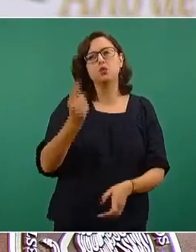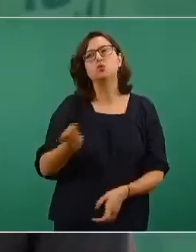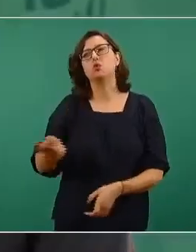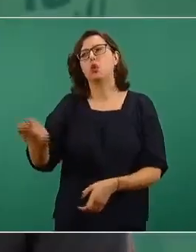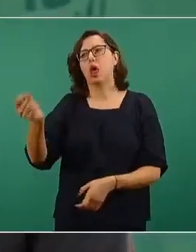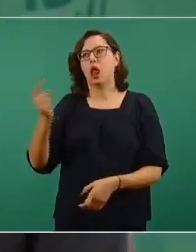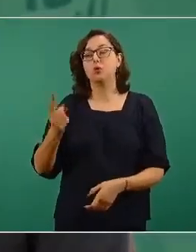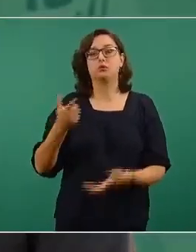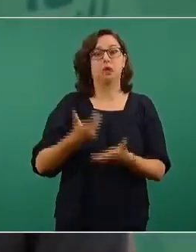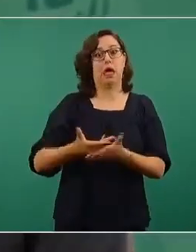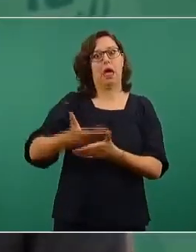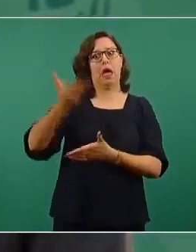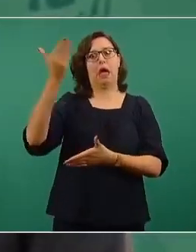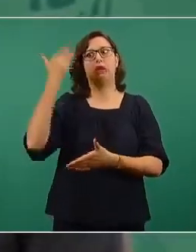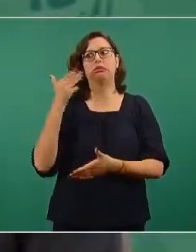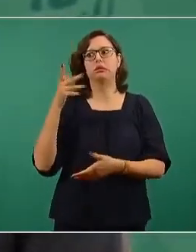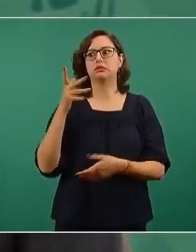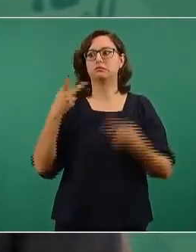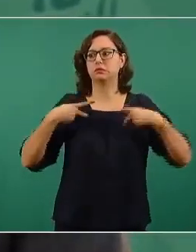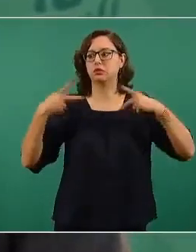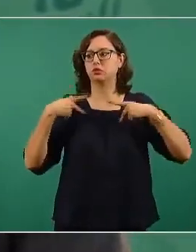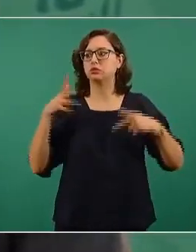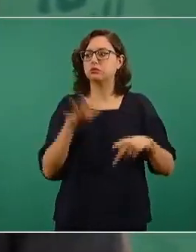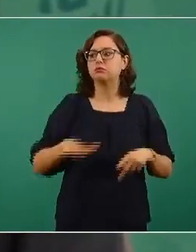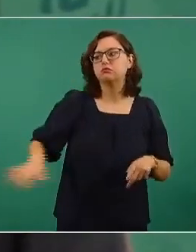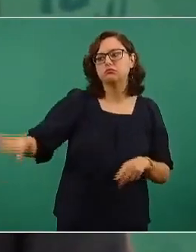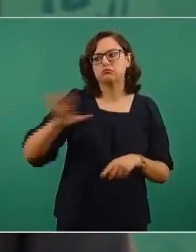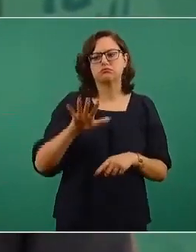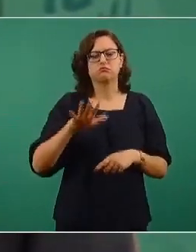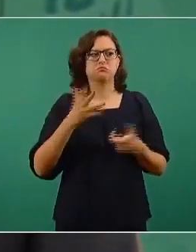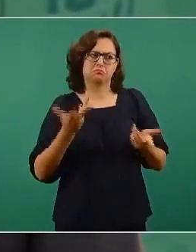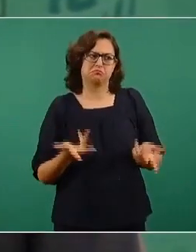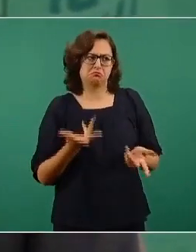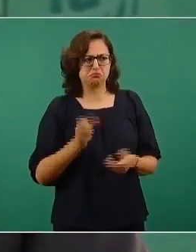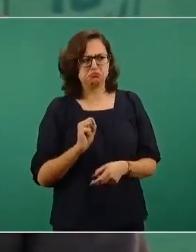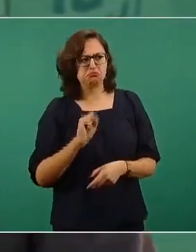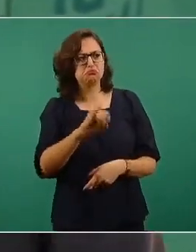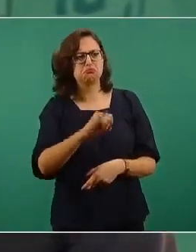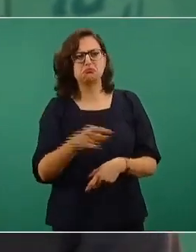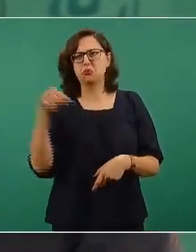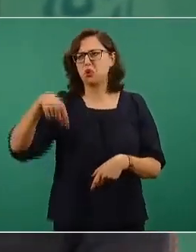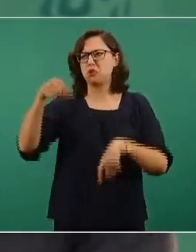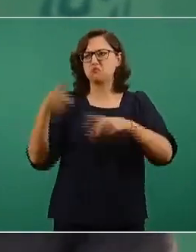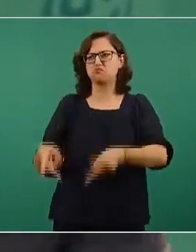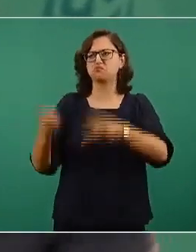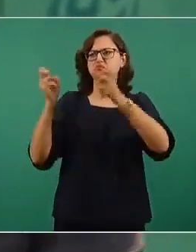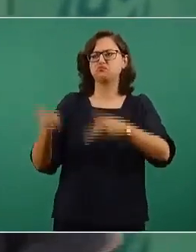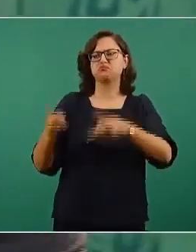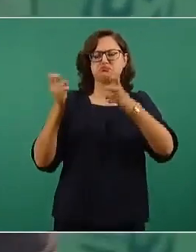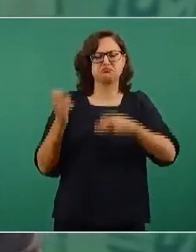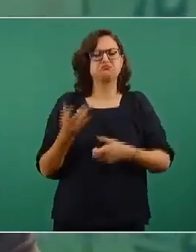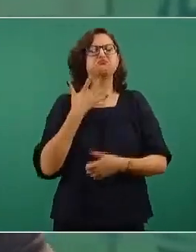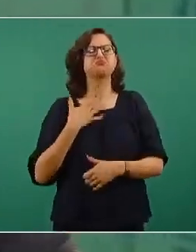lo hacían y se justificaban hablando de que el gobierno se dedicaba